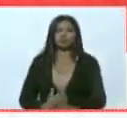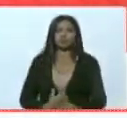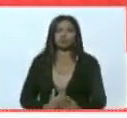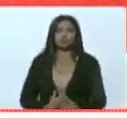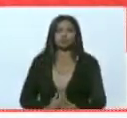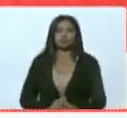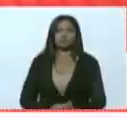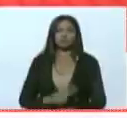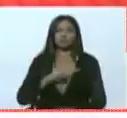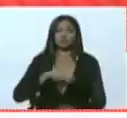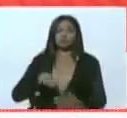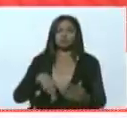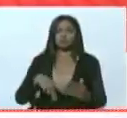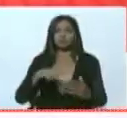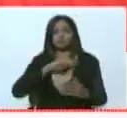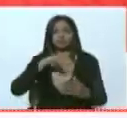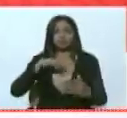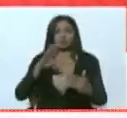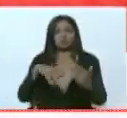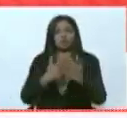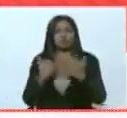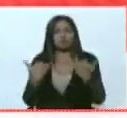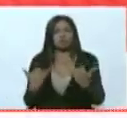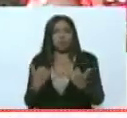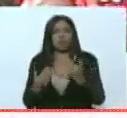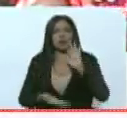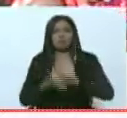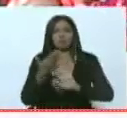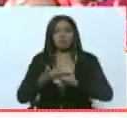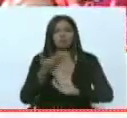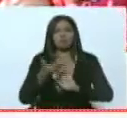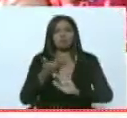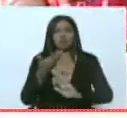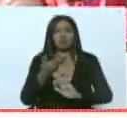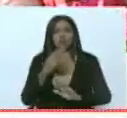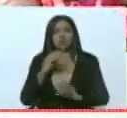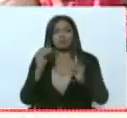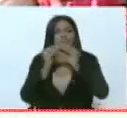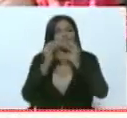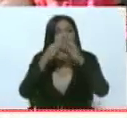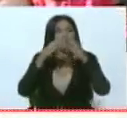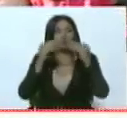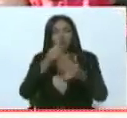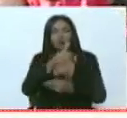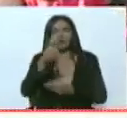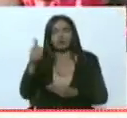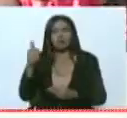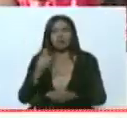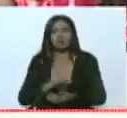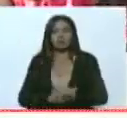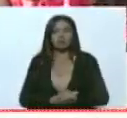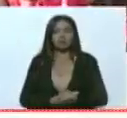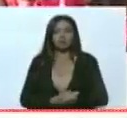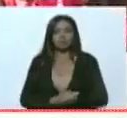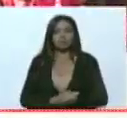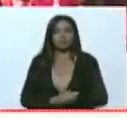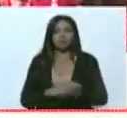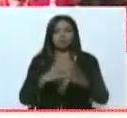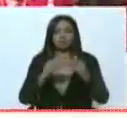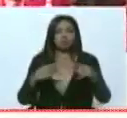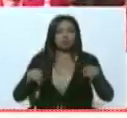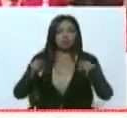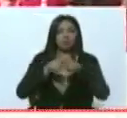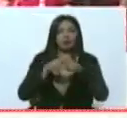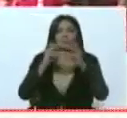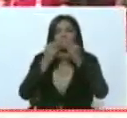Estamos en una etapa importante. Un beso para todos y todas. Por igual, mi beso